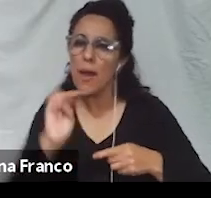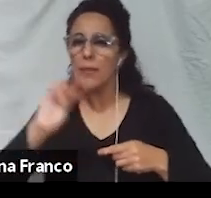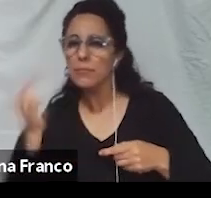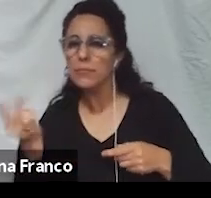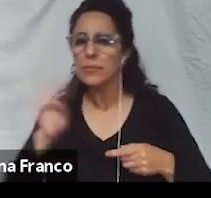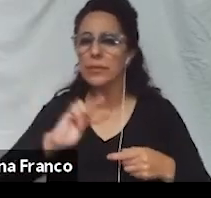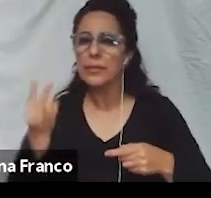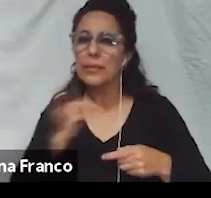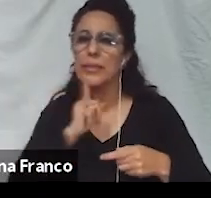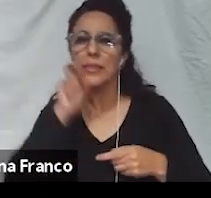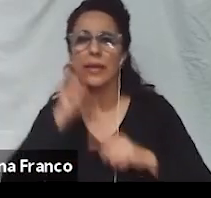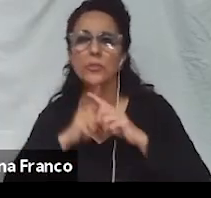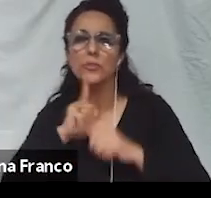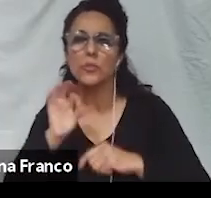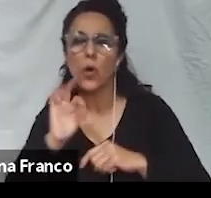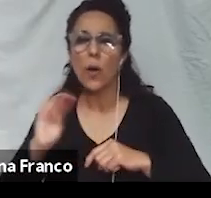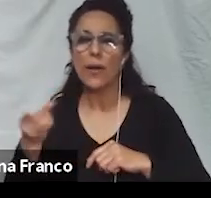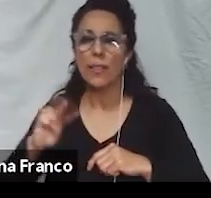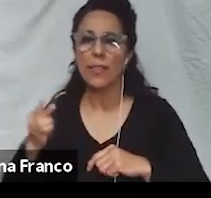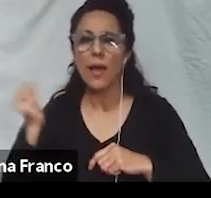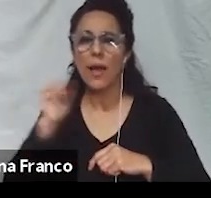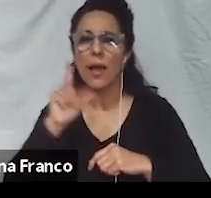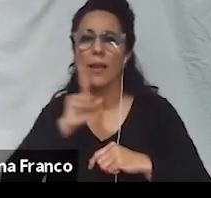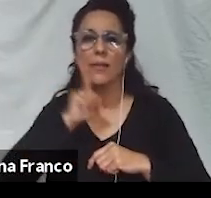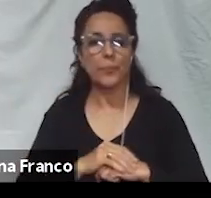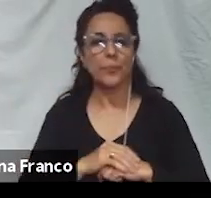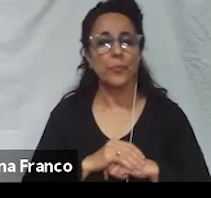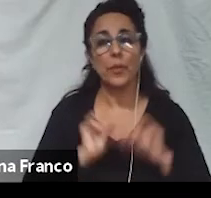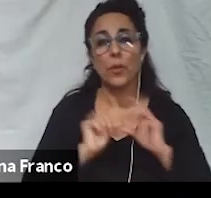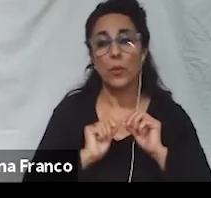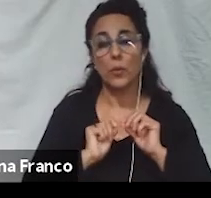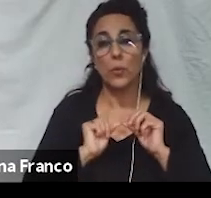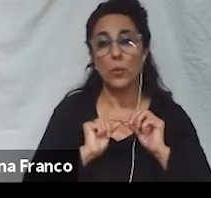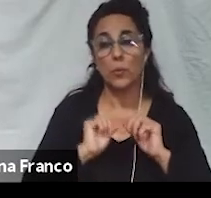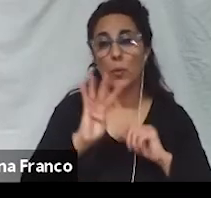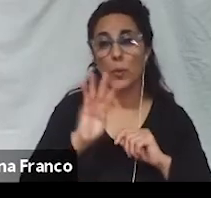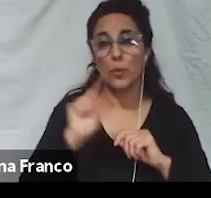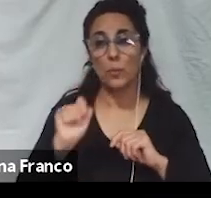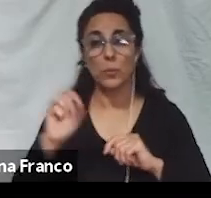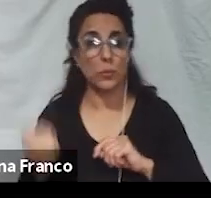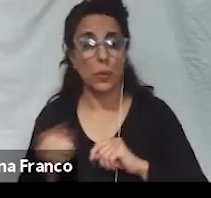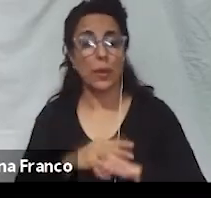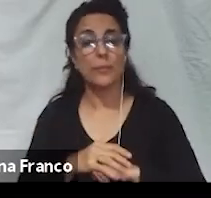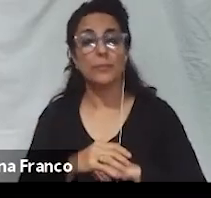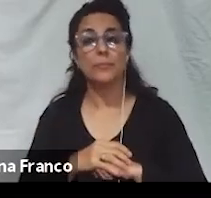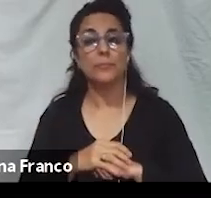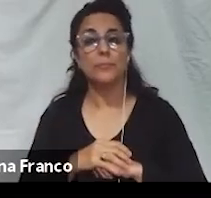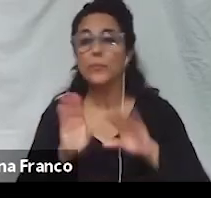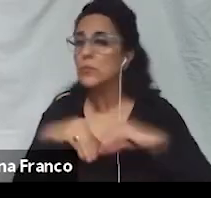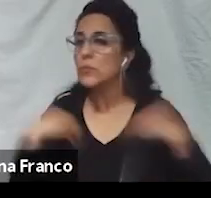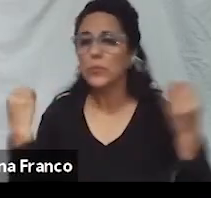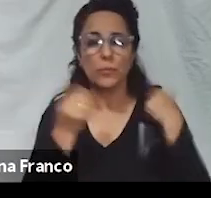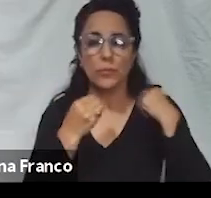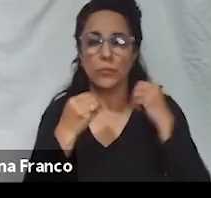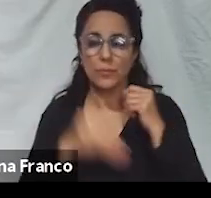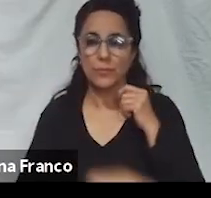texto alternativo y todo lo que las WCAG nos piden. En el paso 4.a nos pide que tenemos que verificar